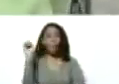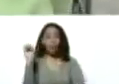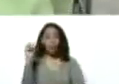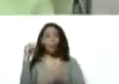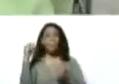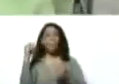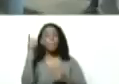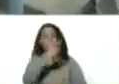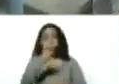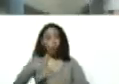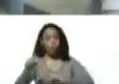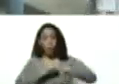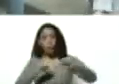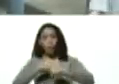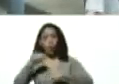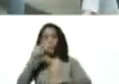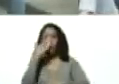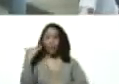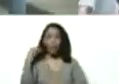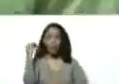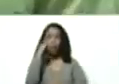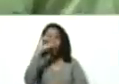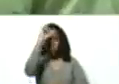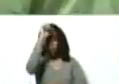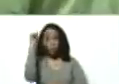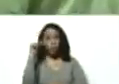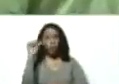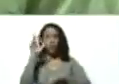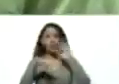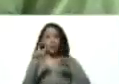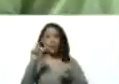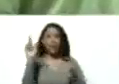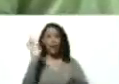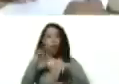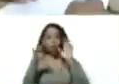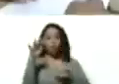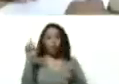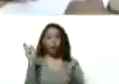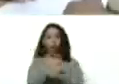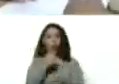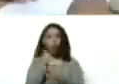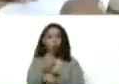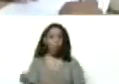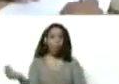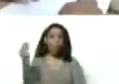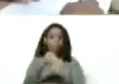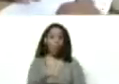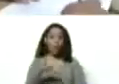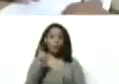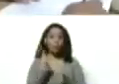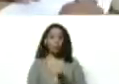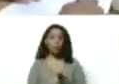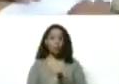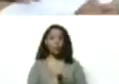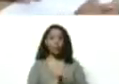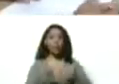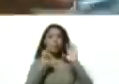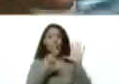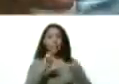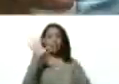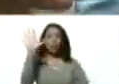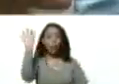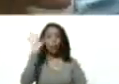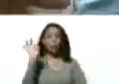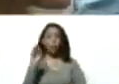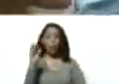movilizados este fin de semana, 13 y 14 de agosto. Además, presidente, el 75%,